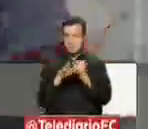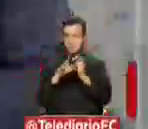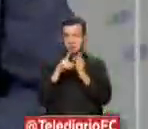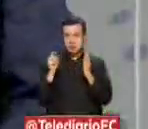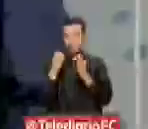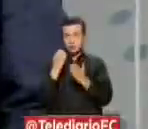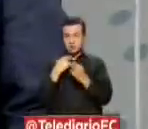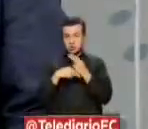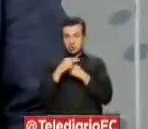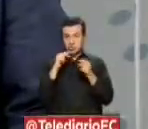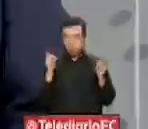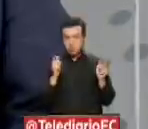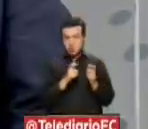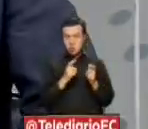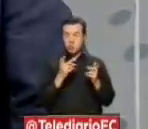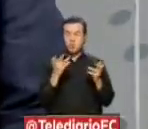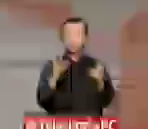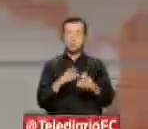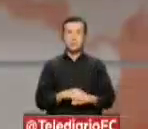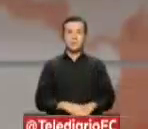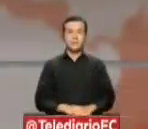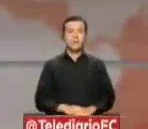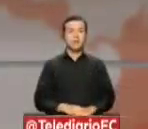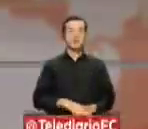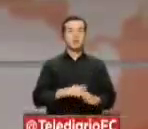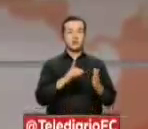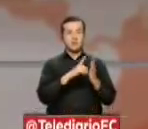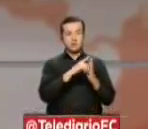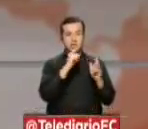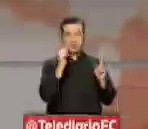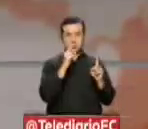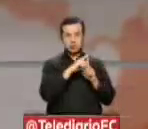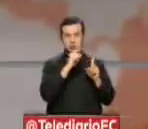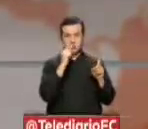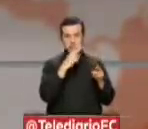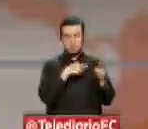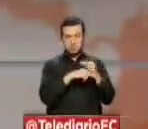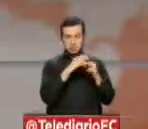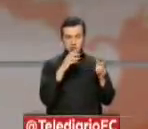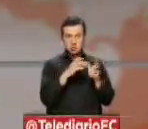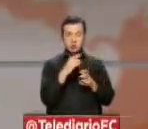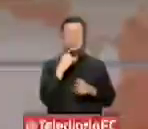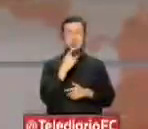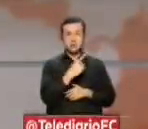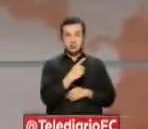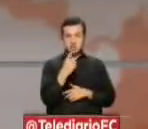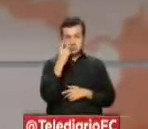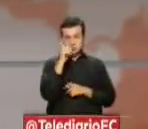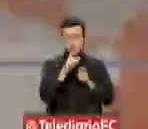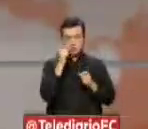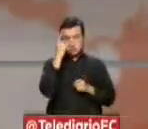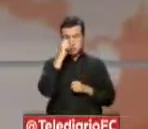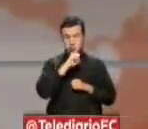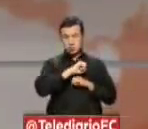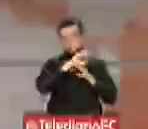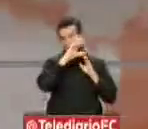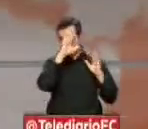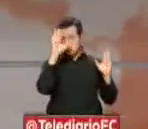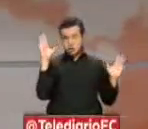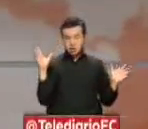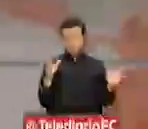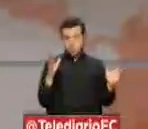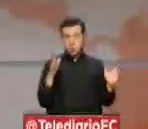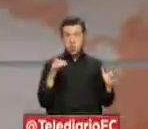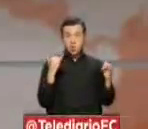de la economía popular y solidaria? Cuando hablamos del sector financiero popular y solidario, podemos decir, para que las personas tengan una idea del